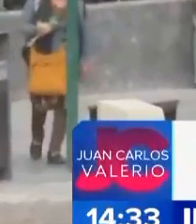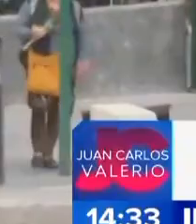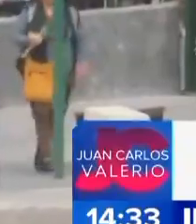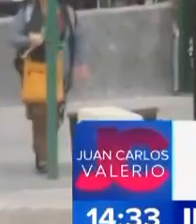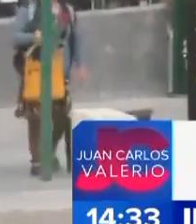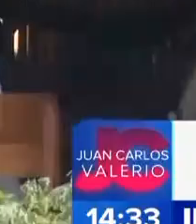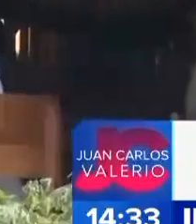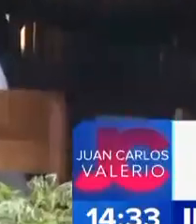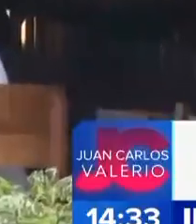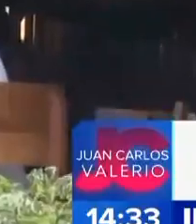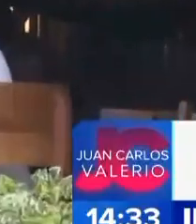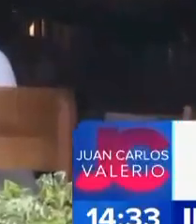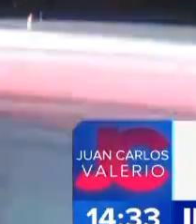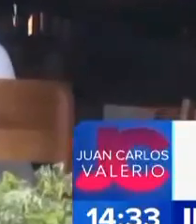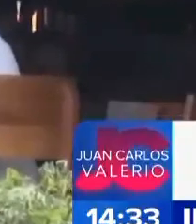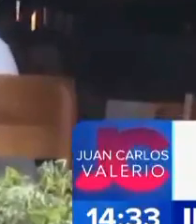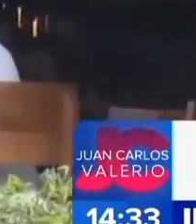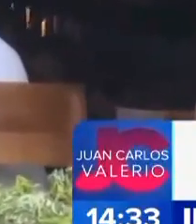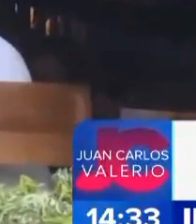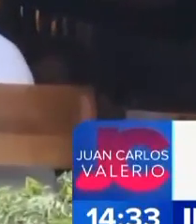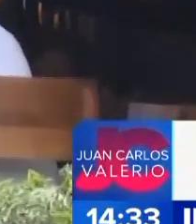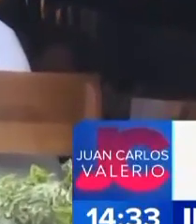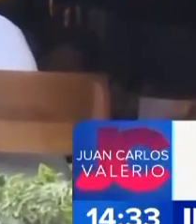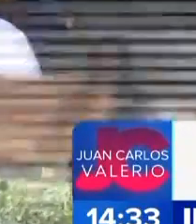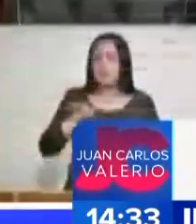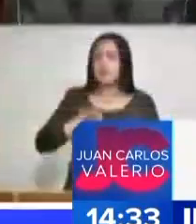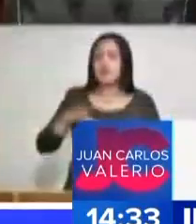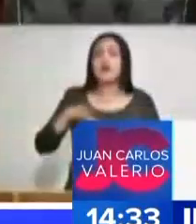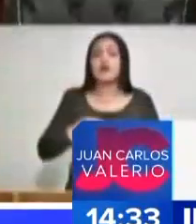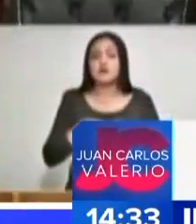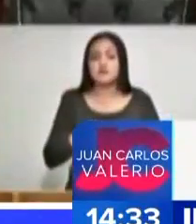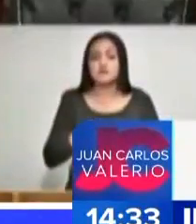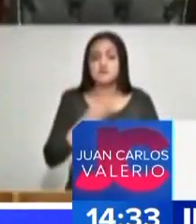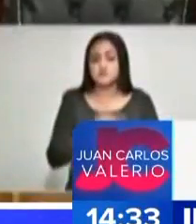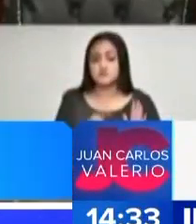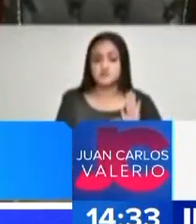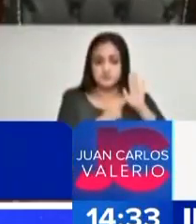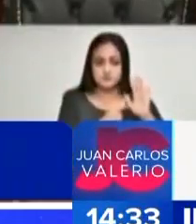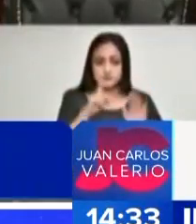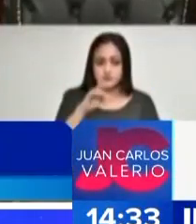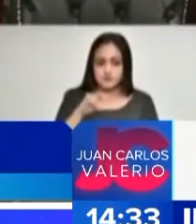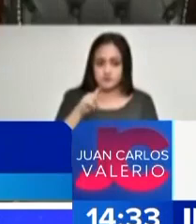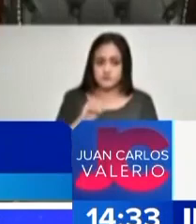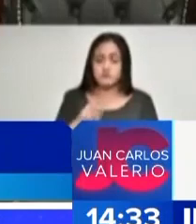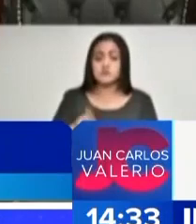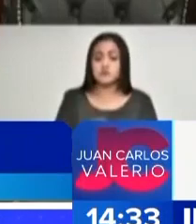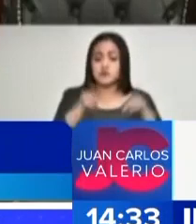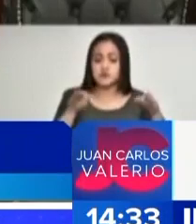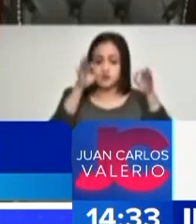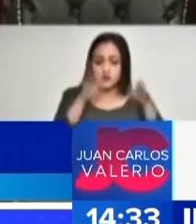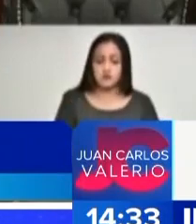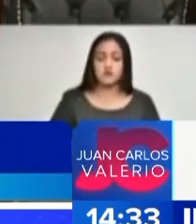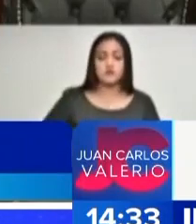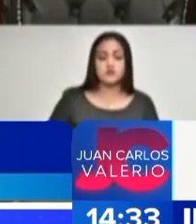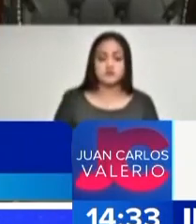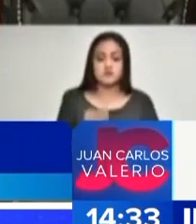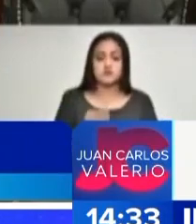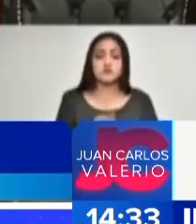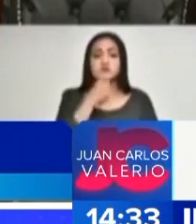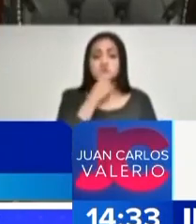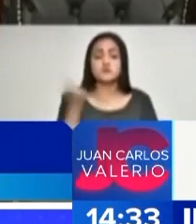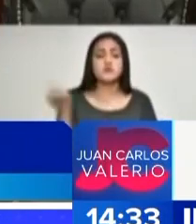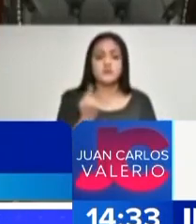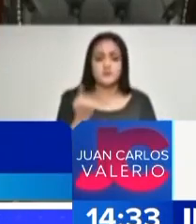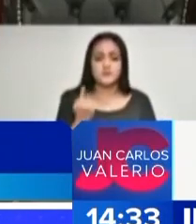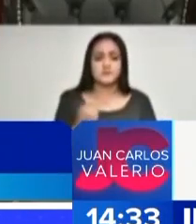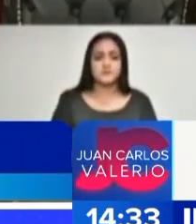los giros que movilizan la mecánica económica en el Estado de Puebla. Que el decreto que hoy se publica en el periódico oficial del Gobierno del Estado establece